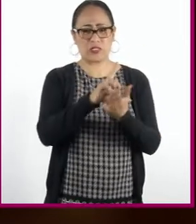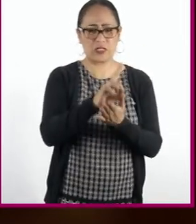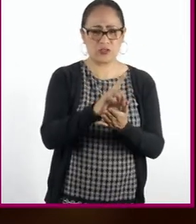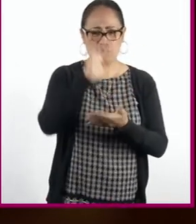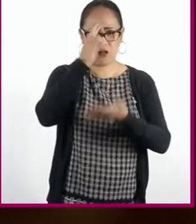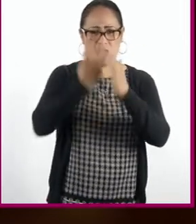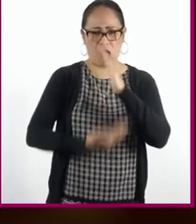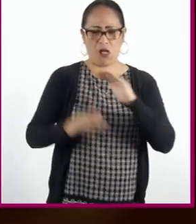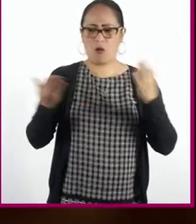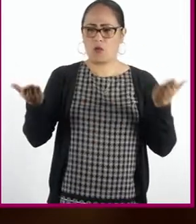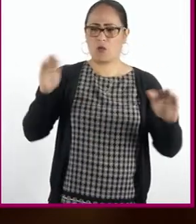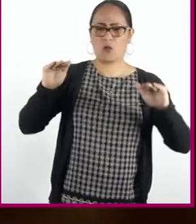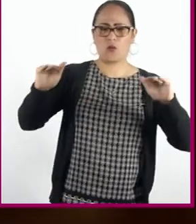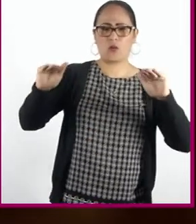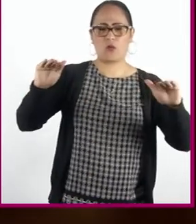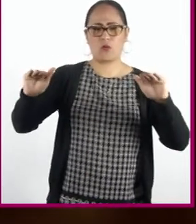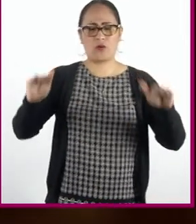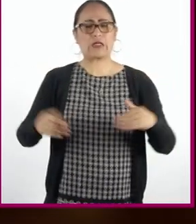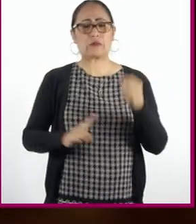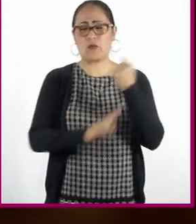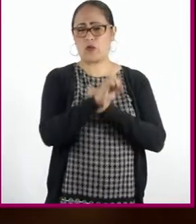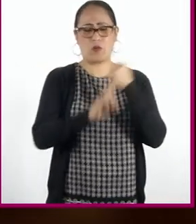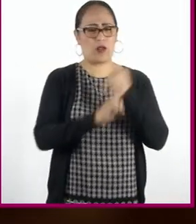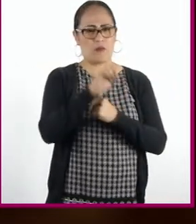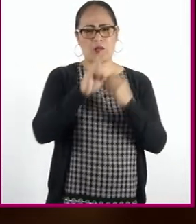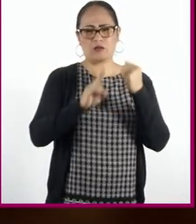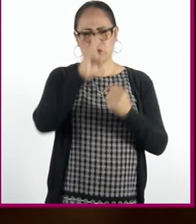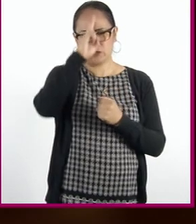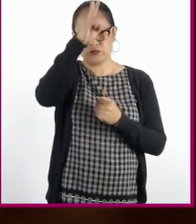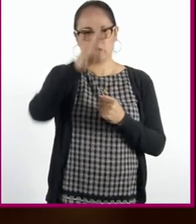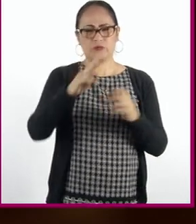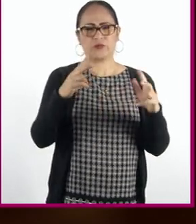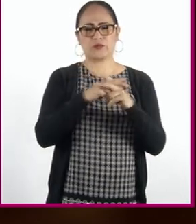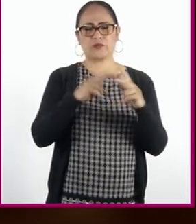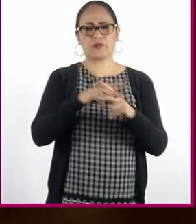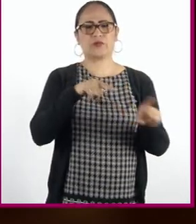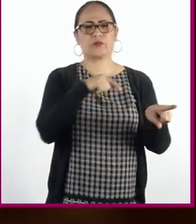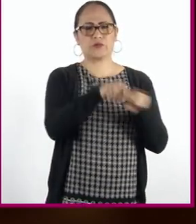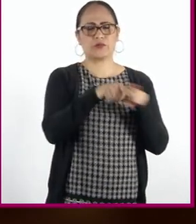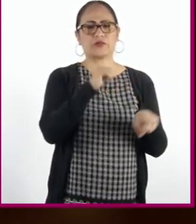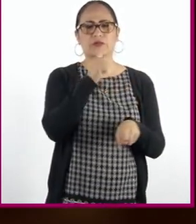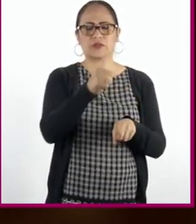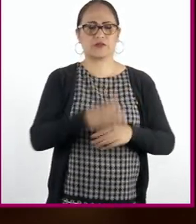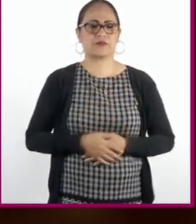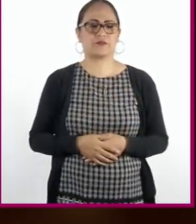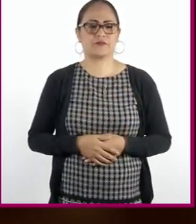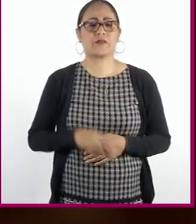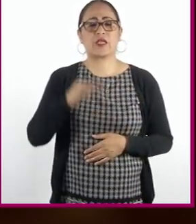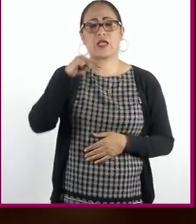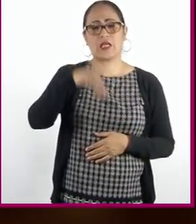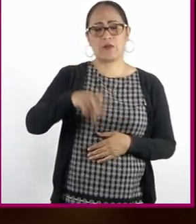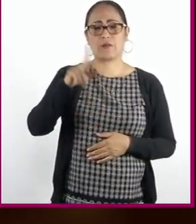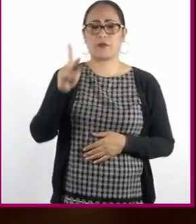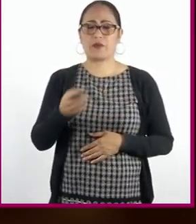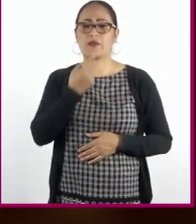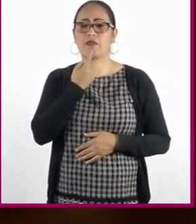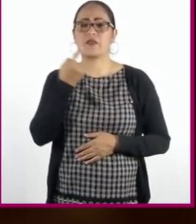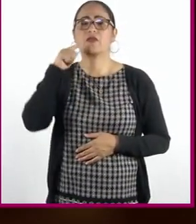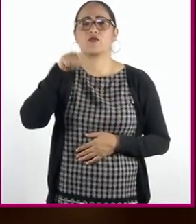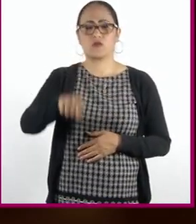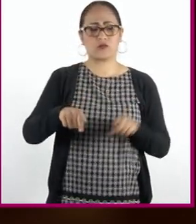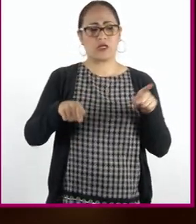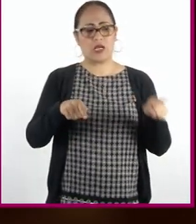siempre y cuando estos conflictos no sean de violencia. Denunciar ante el Ministerio Público presuntos delitos contra